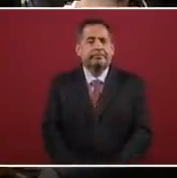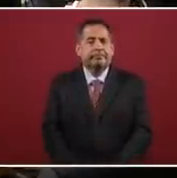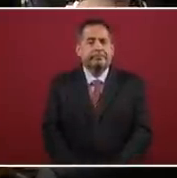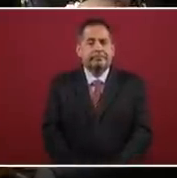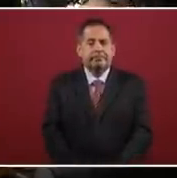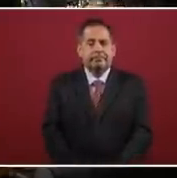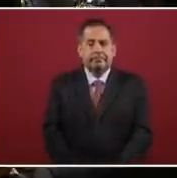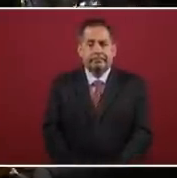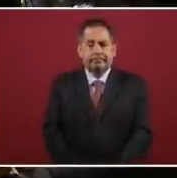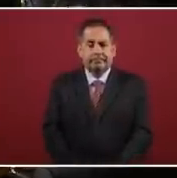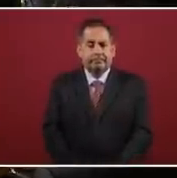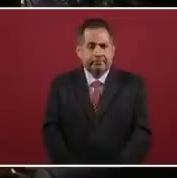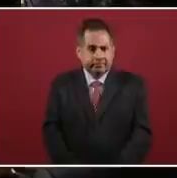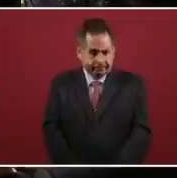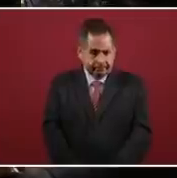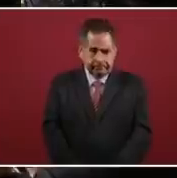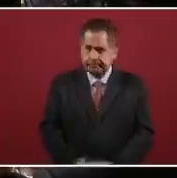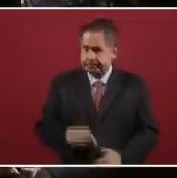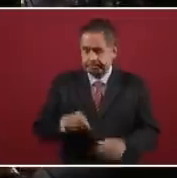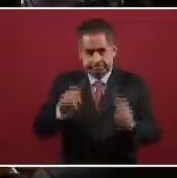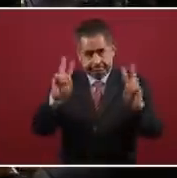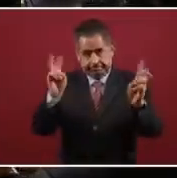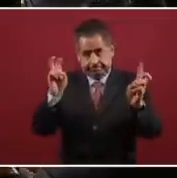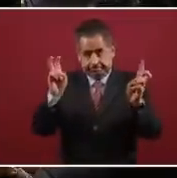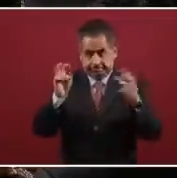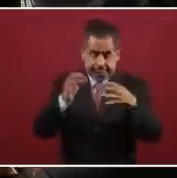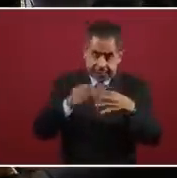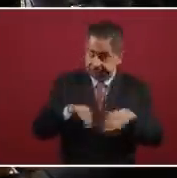Este es un tema muy importante.